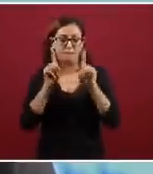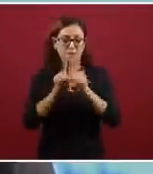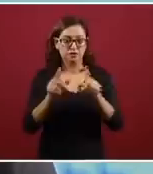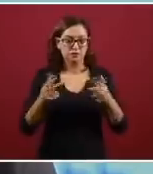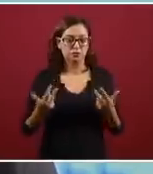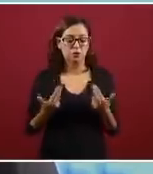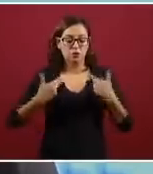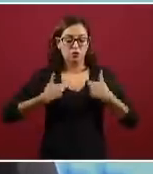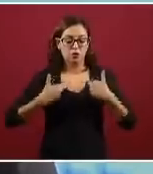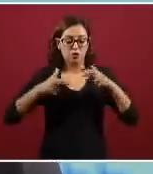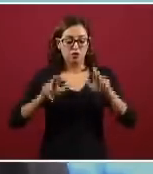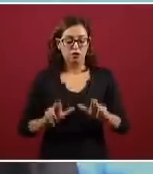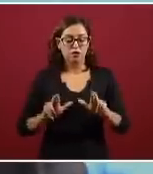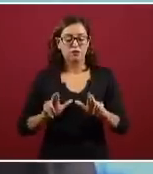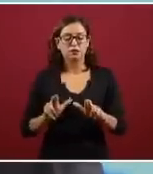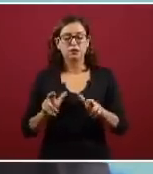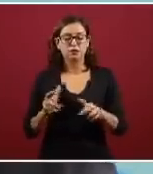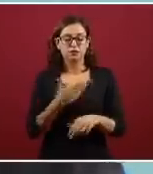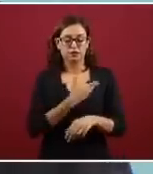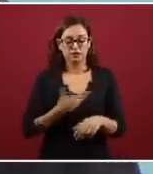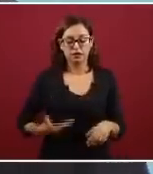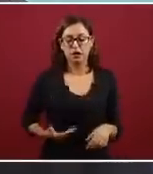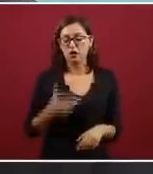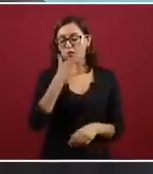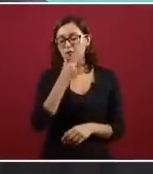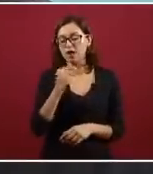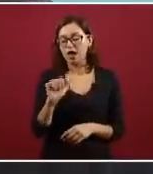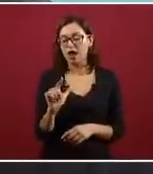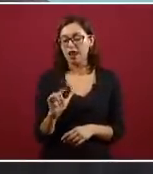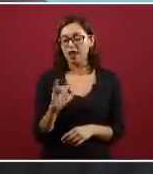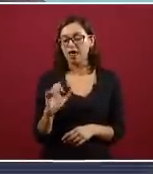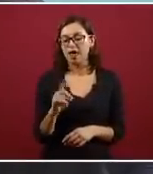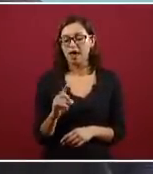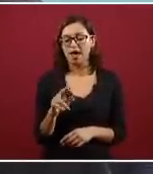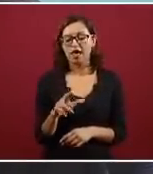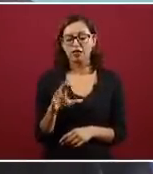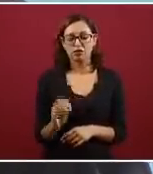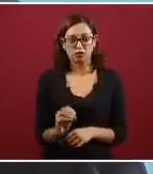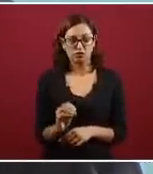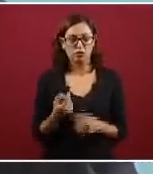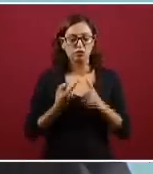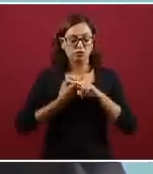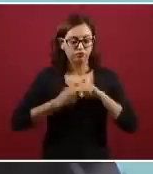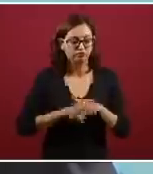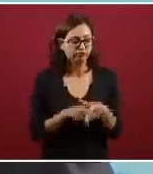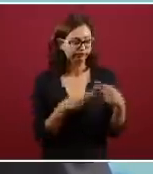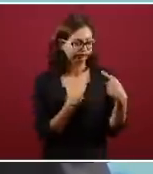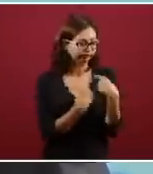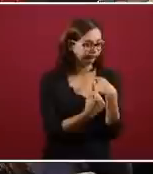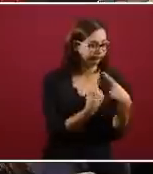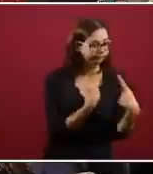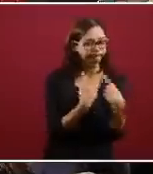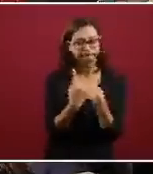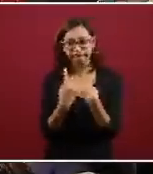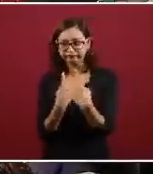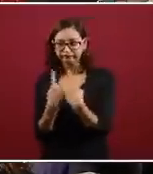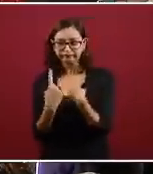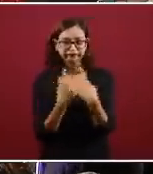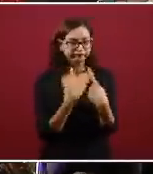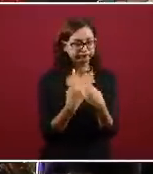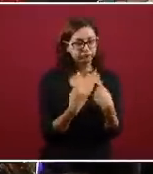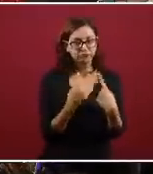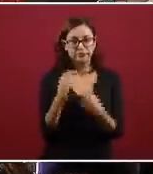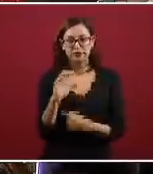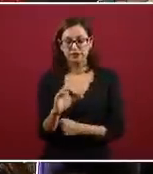el licenciado Alejandro Esquer. Se dio inicio formalmente con este grupo las negociaciones. Por parte de la